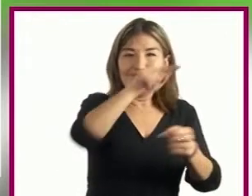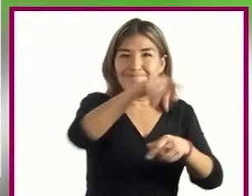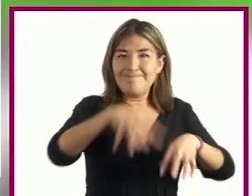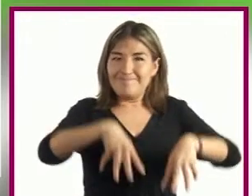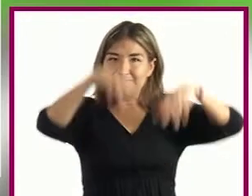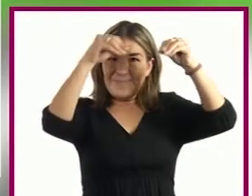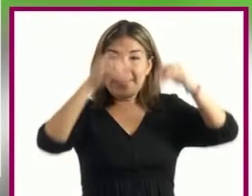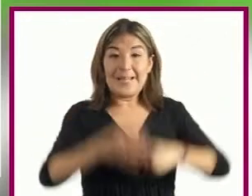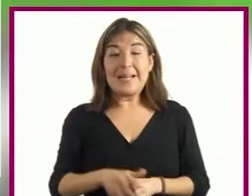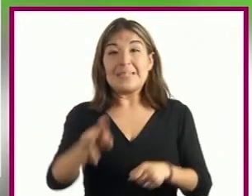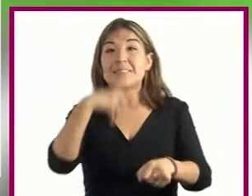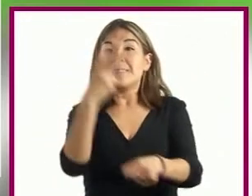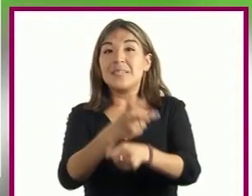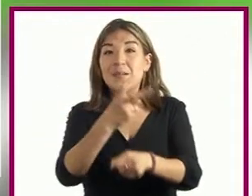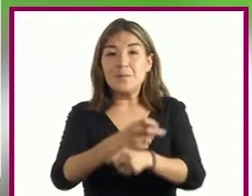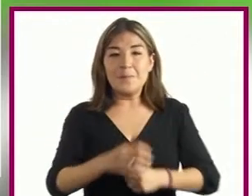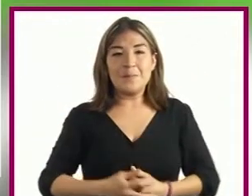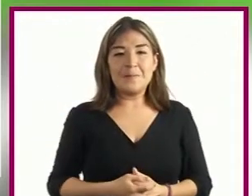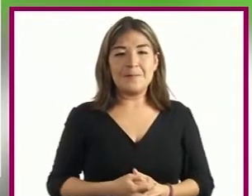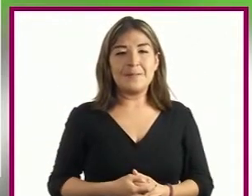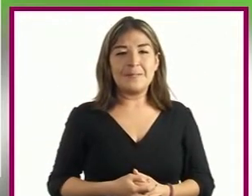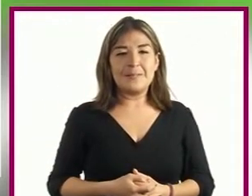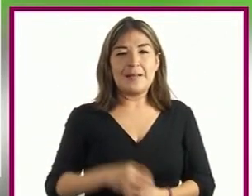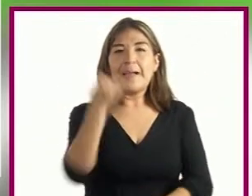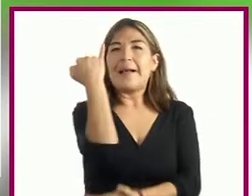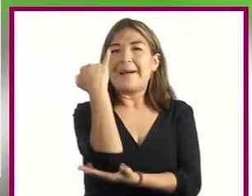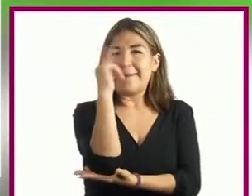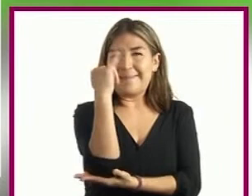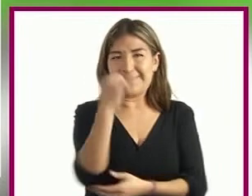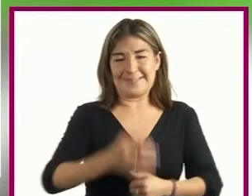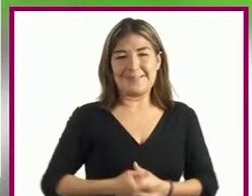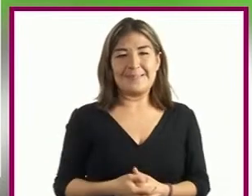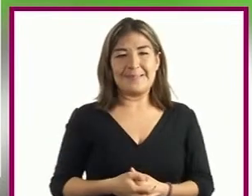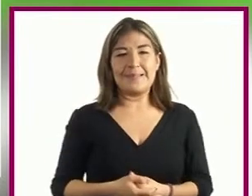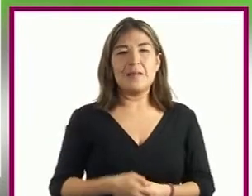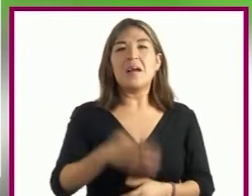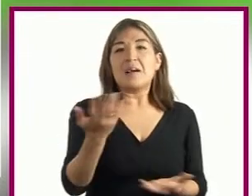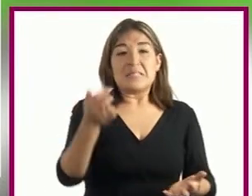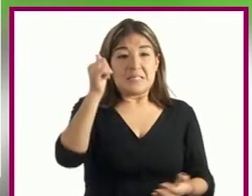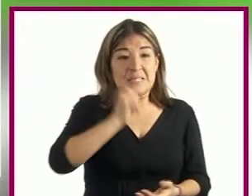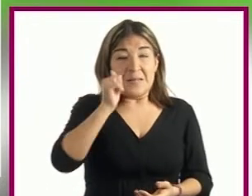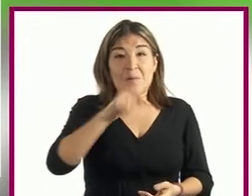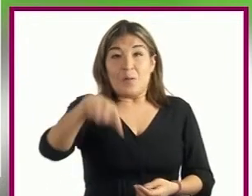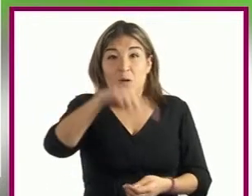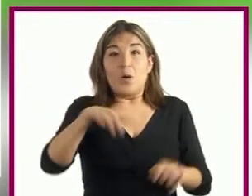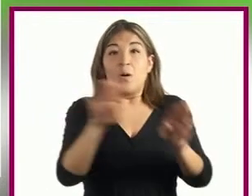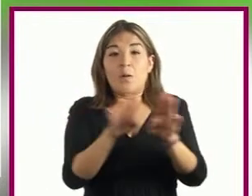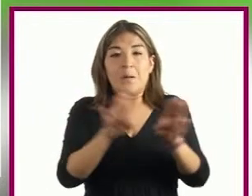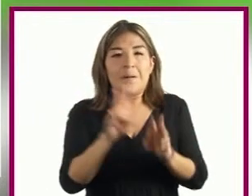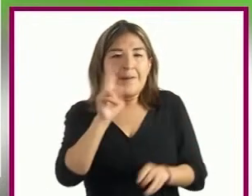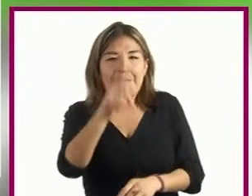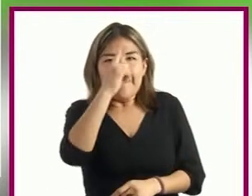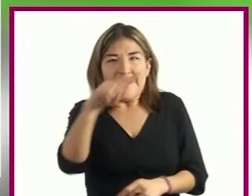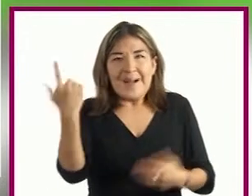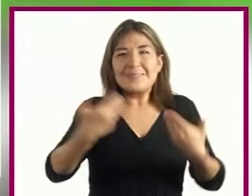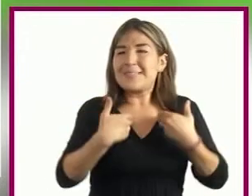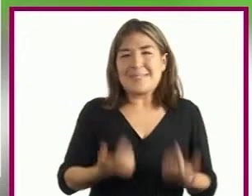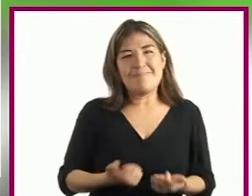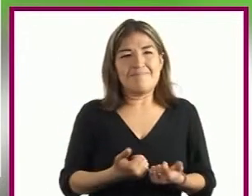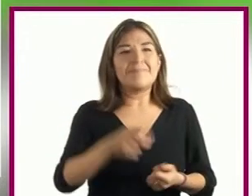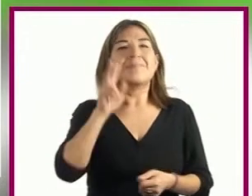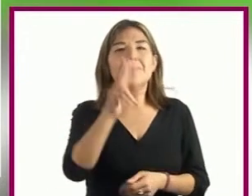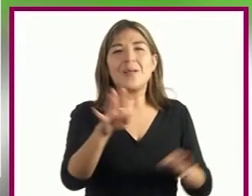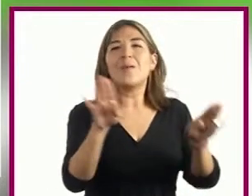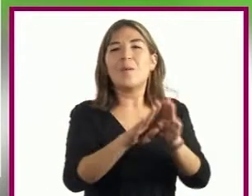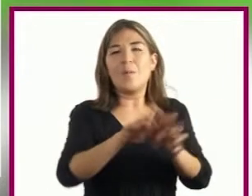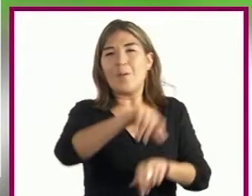el segundo en el jardín. No siempre los espacios son explícitos en las historietas.